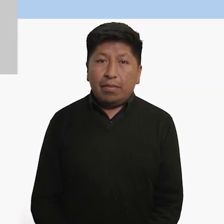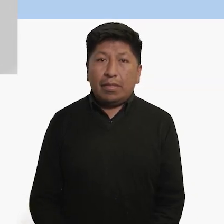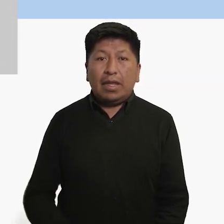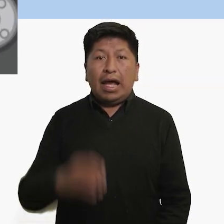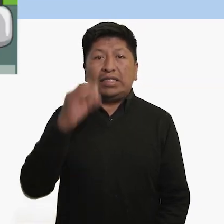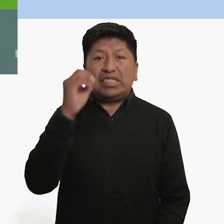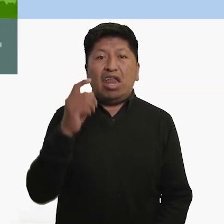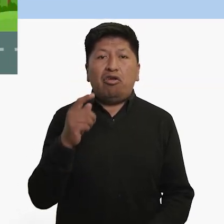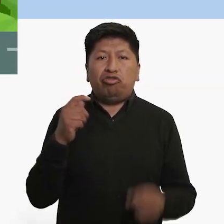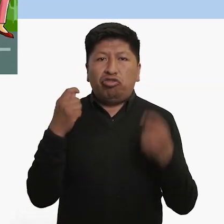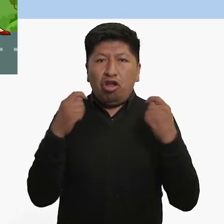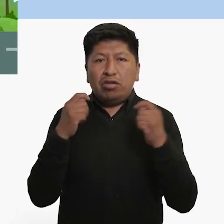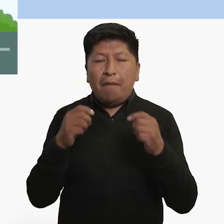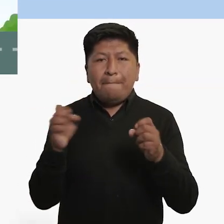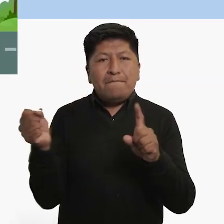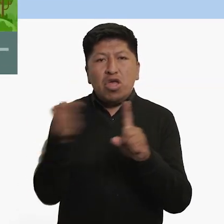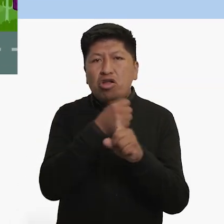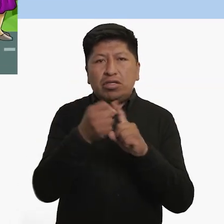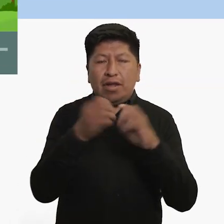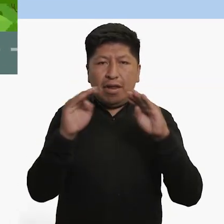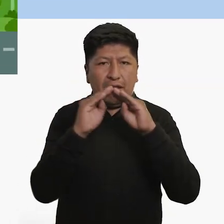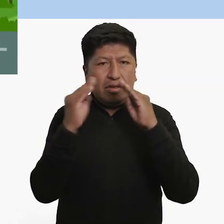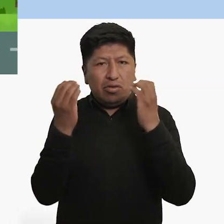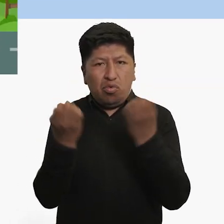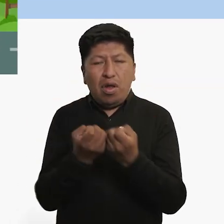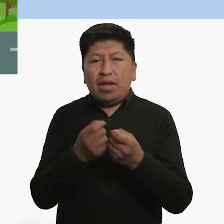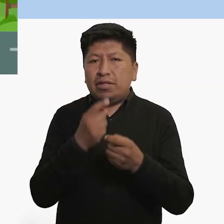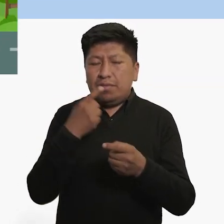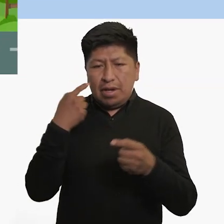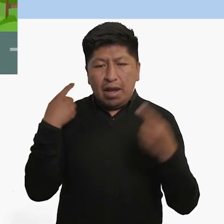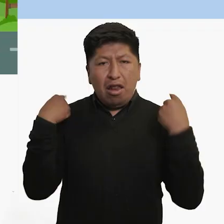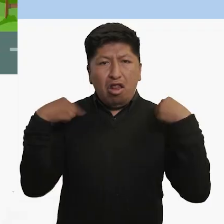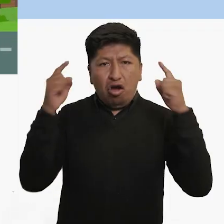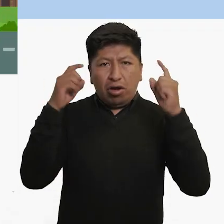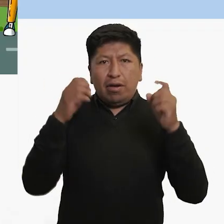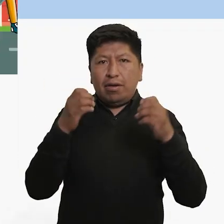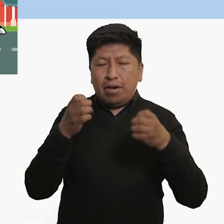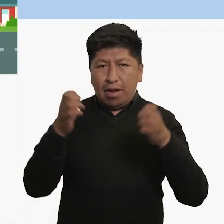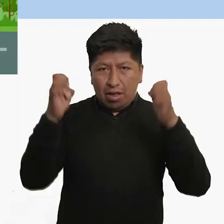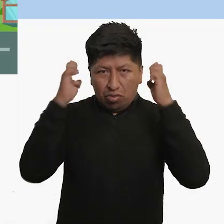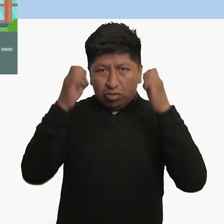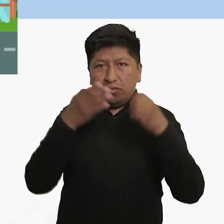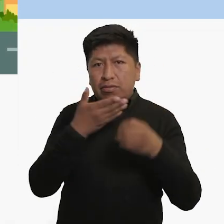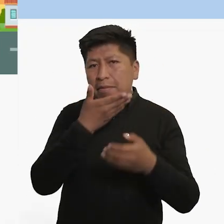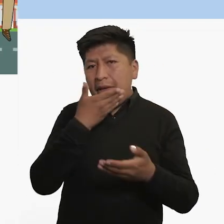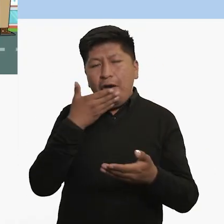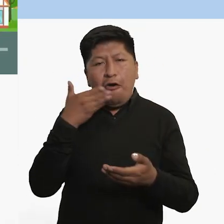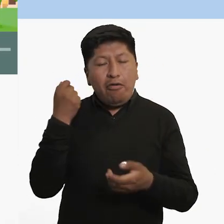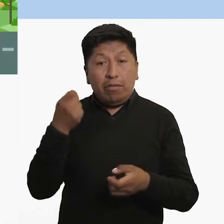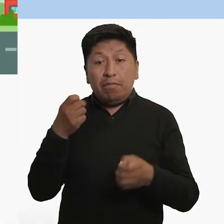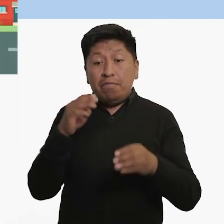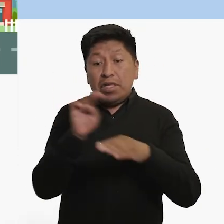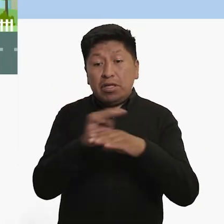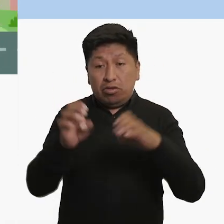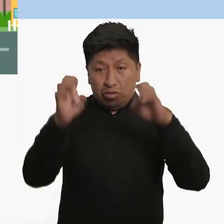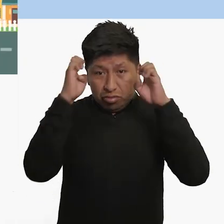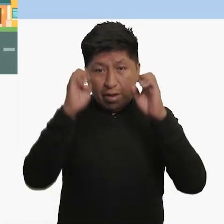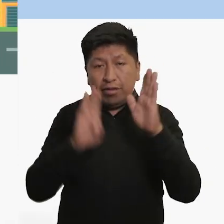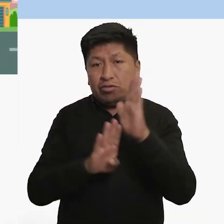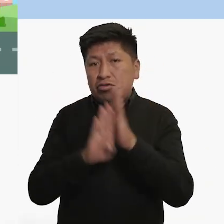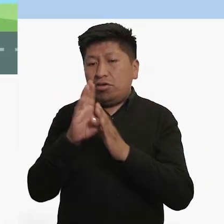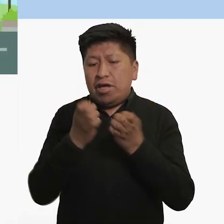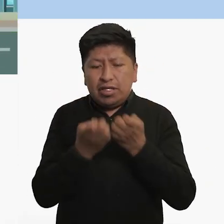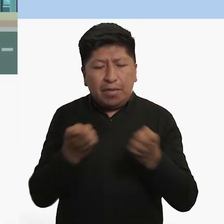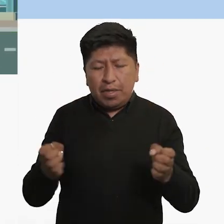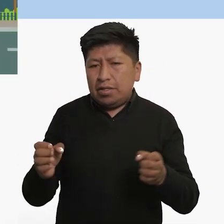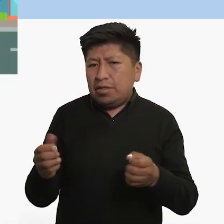La cero tolerancia a la violencia en el ámbito educativo es un desafío para alcanzar la educación de calidad y, con este fin, el Ministerio de Educación ha desarrollado